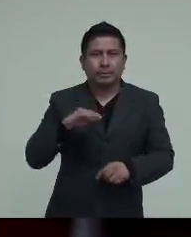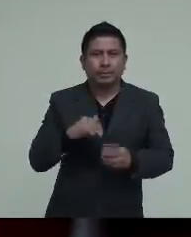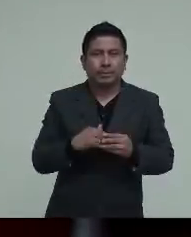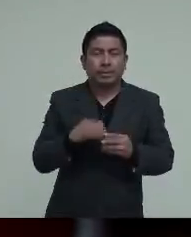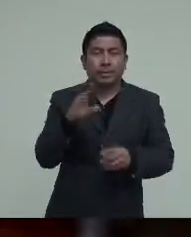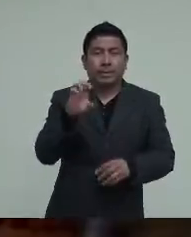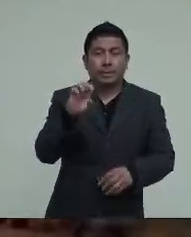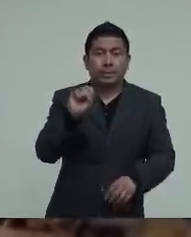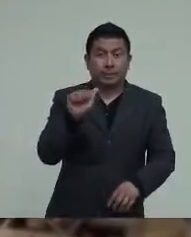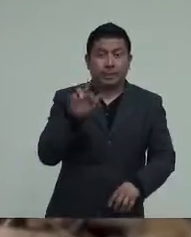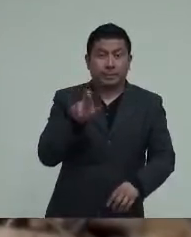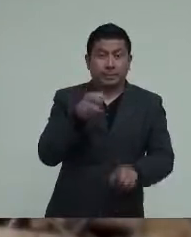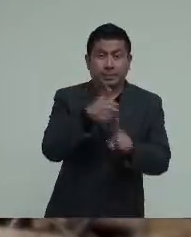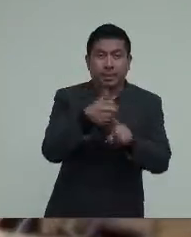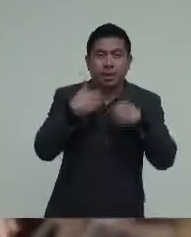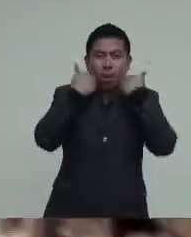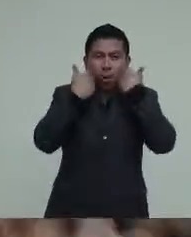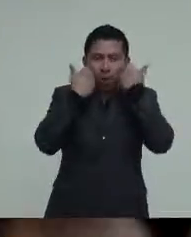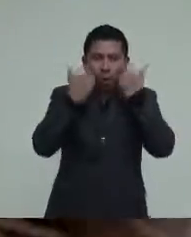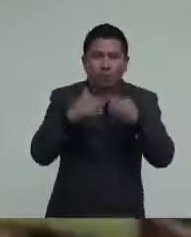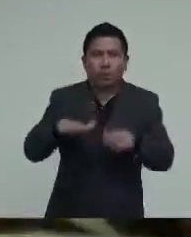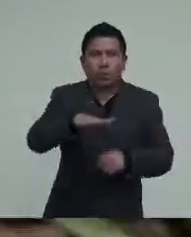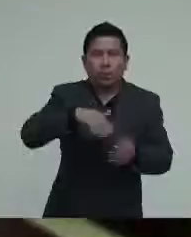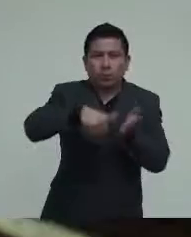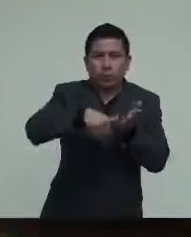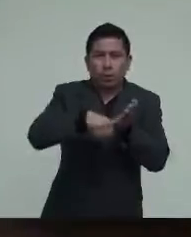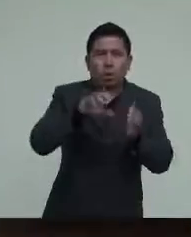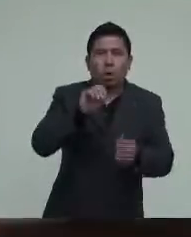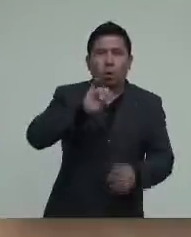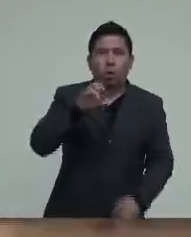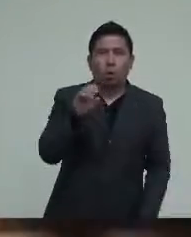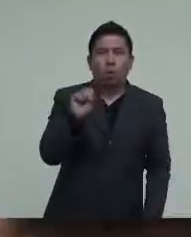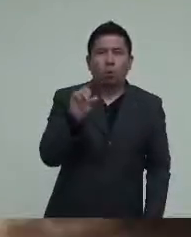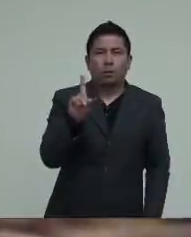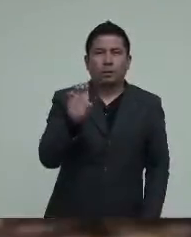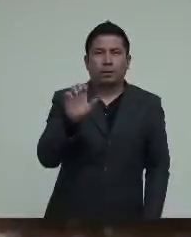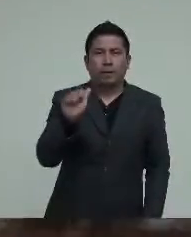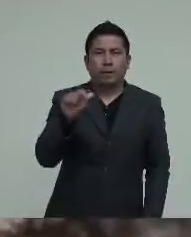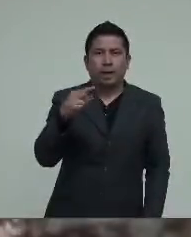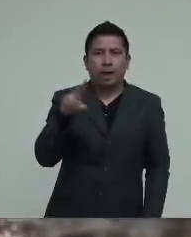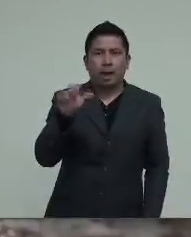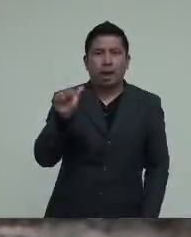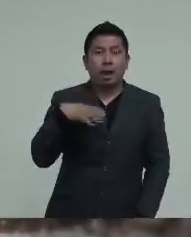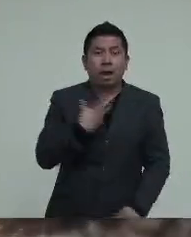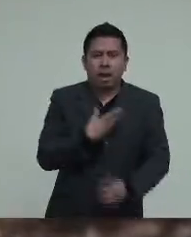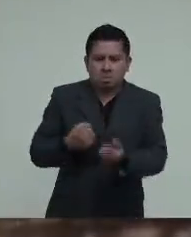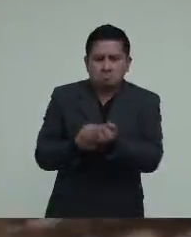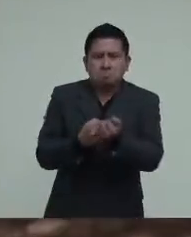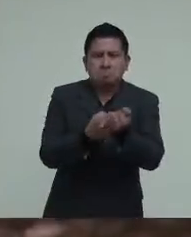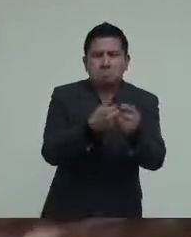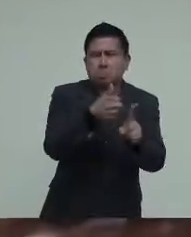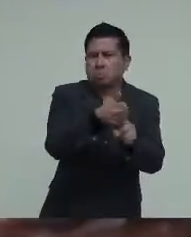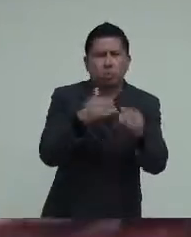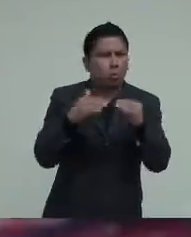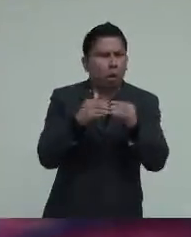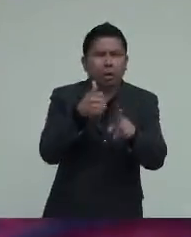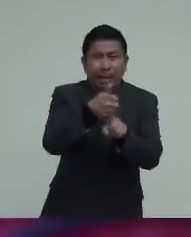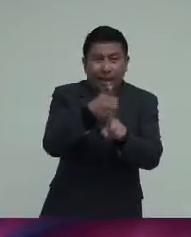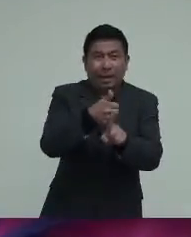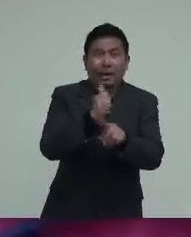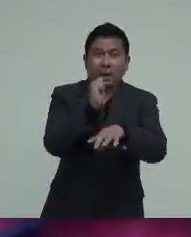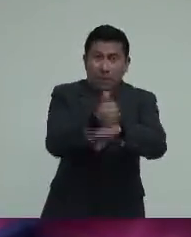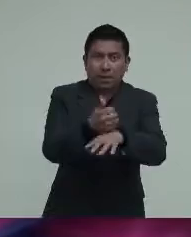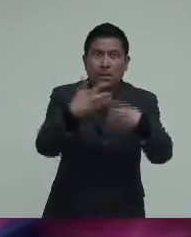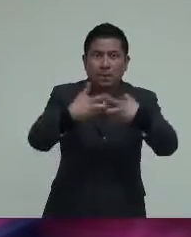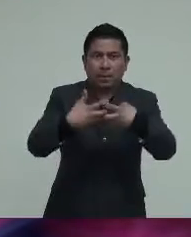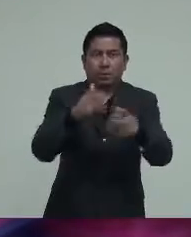importante, César, que es un joven del municipio de Ojos de Agua, que también se le está apoyando con una iniciativa